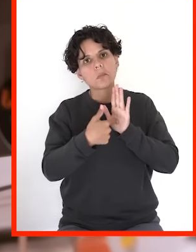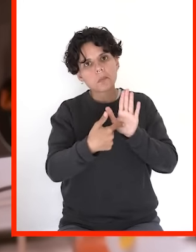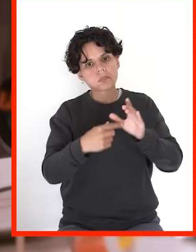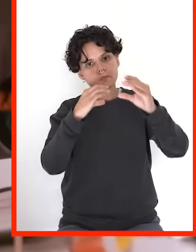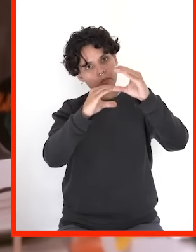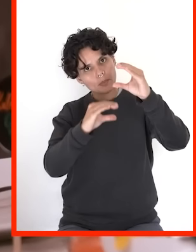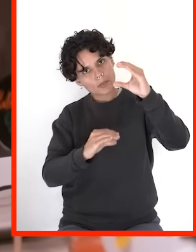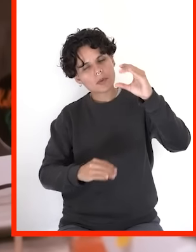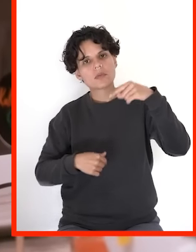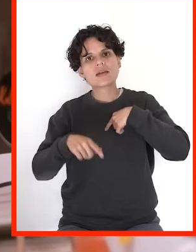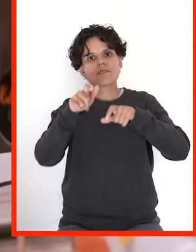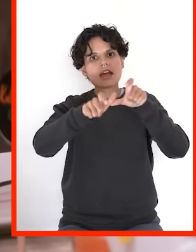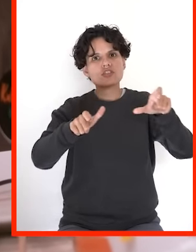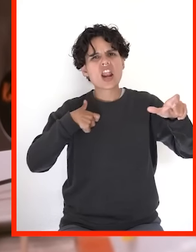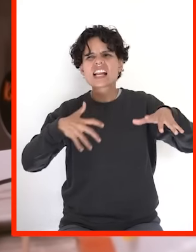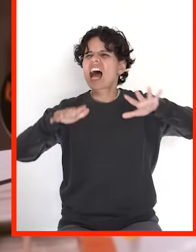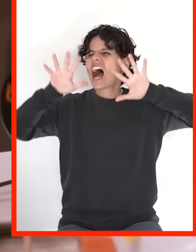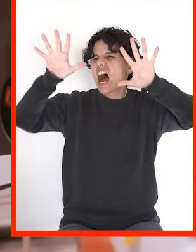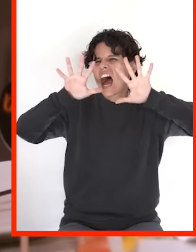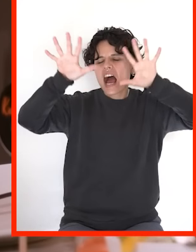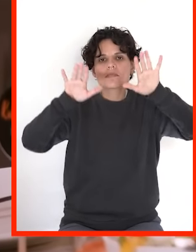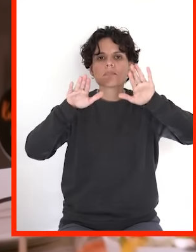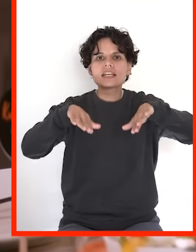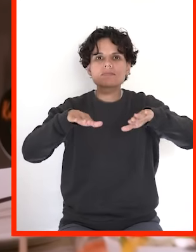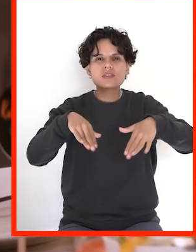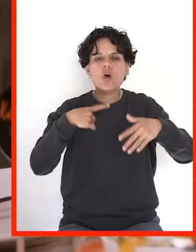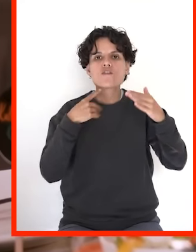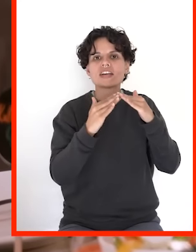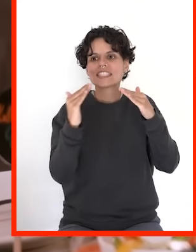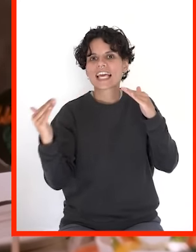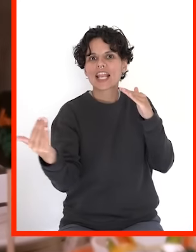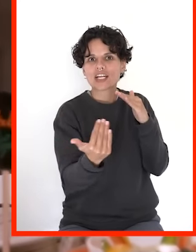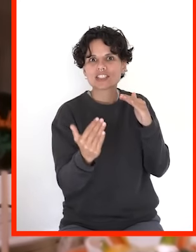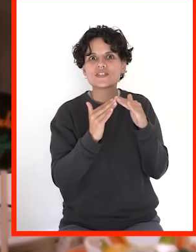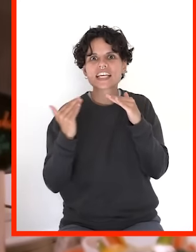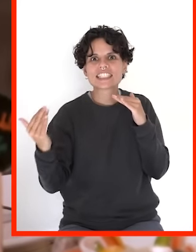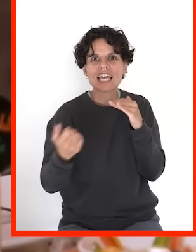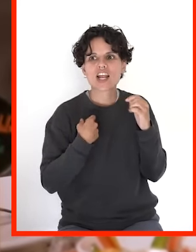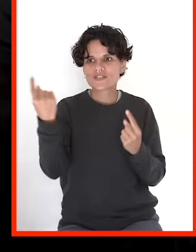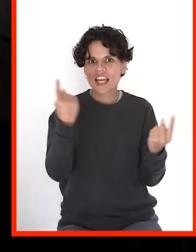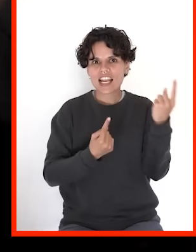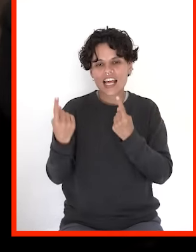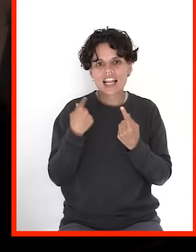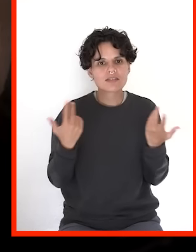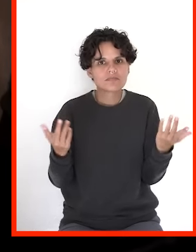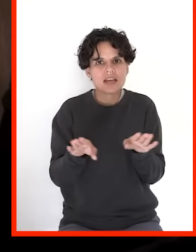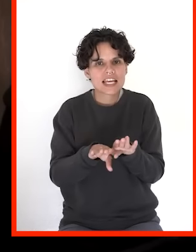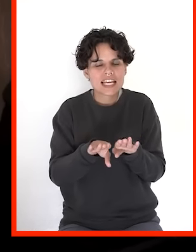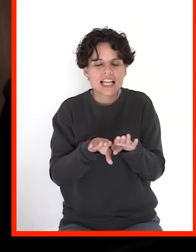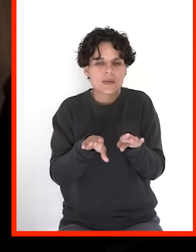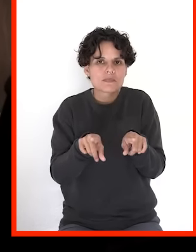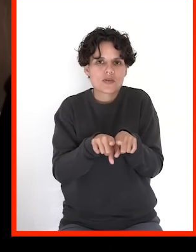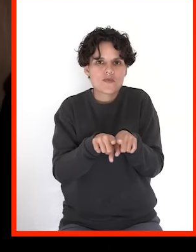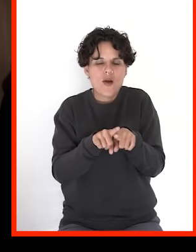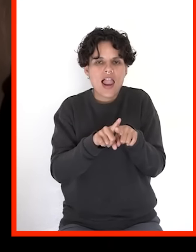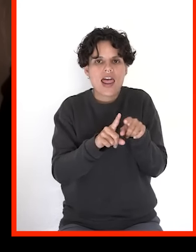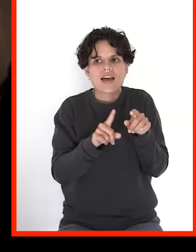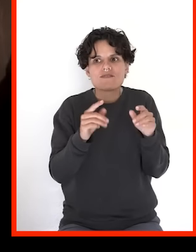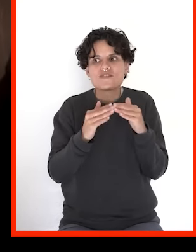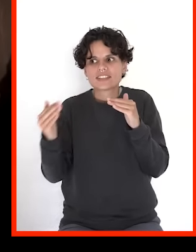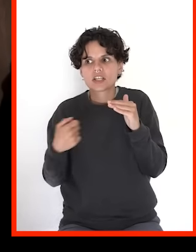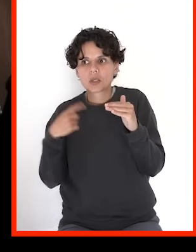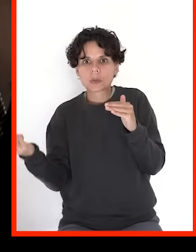era como, que además eran como los vecinos, weón. Me llamó eso la atención, eran como los vecinos que estaban tocando. Sí, era bonito. La gente lo acompañó ahí.